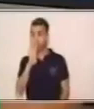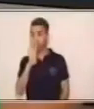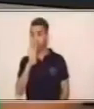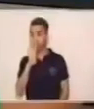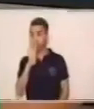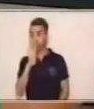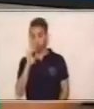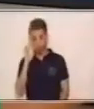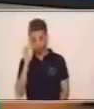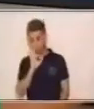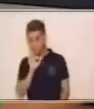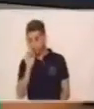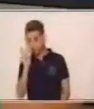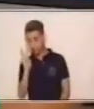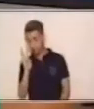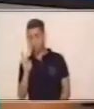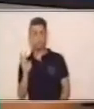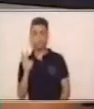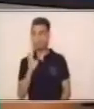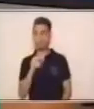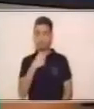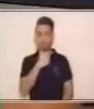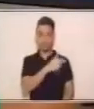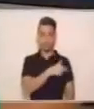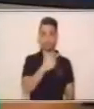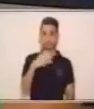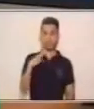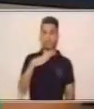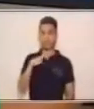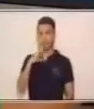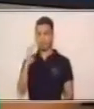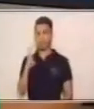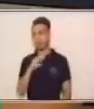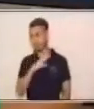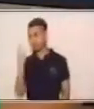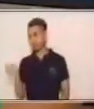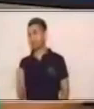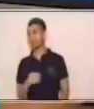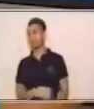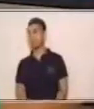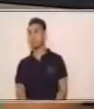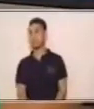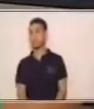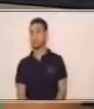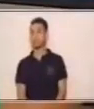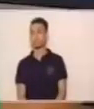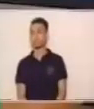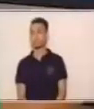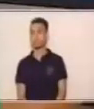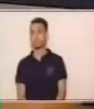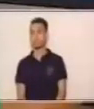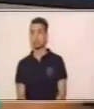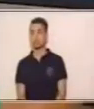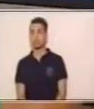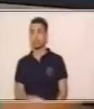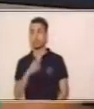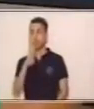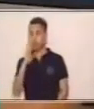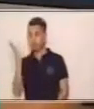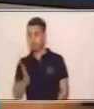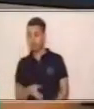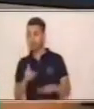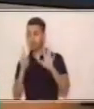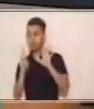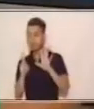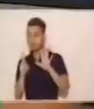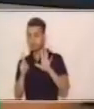¿Tres? ¿Será que tres? Tampoco, porque ya lo tenemos acá. Excelente. Muy bien, vamos con